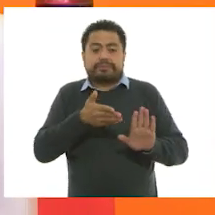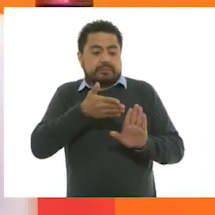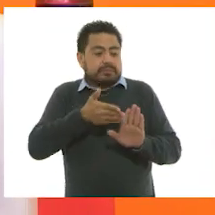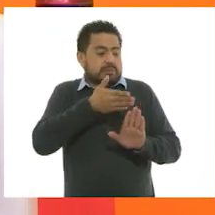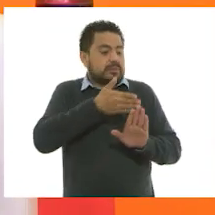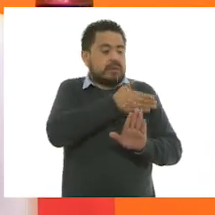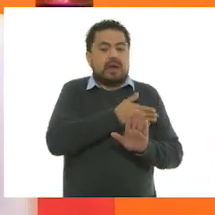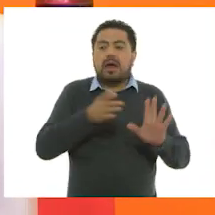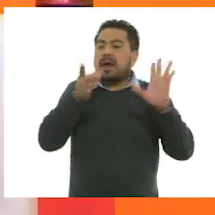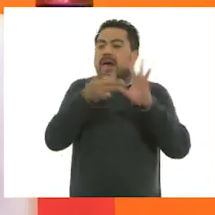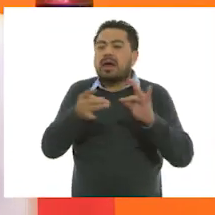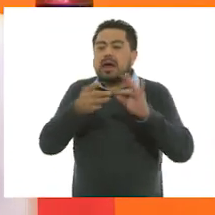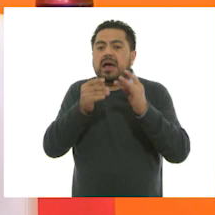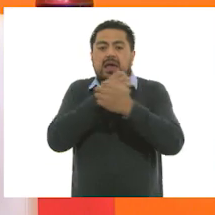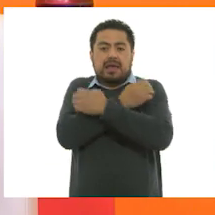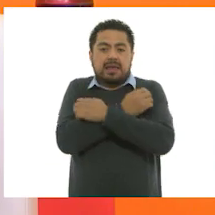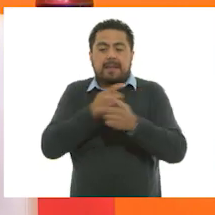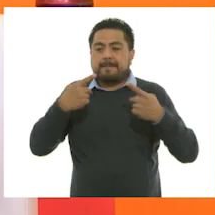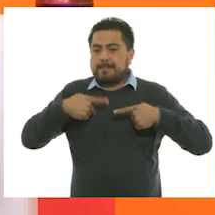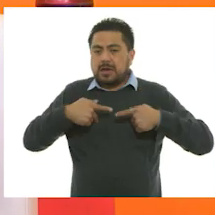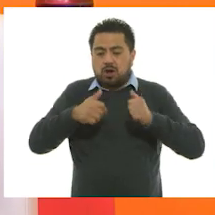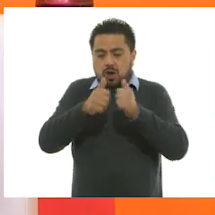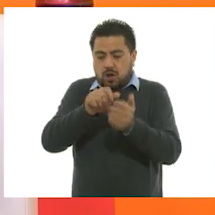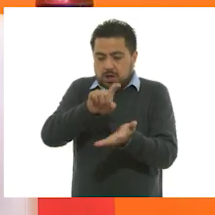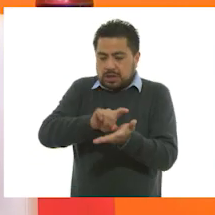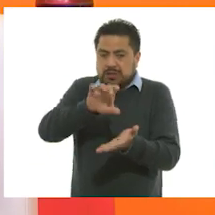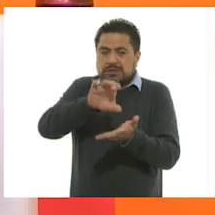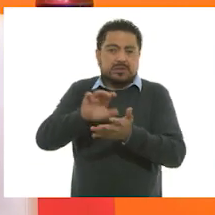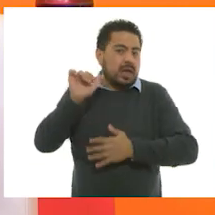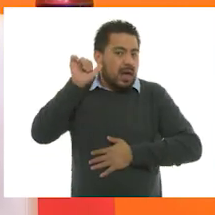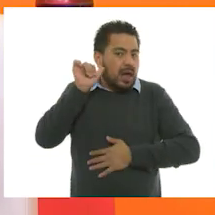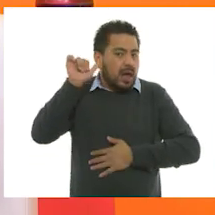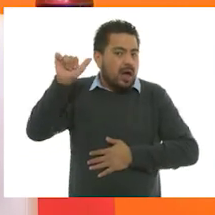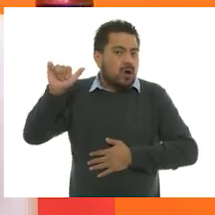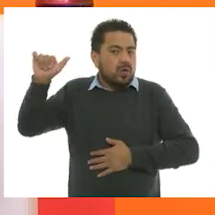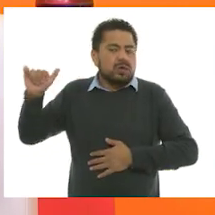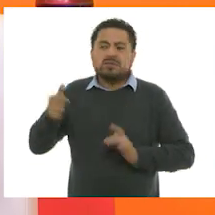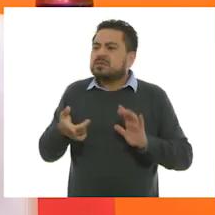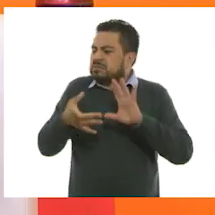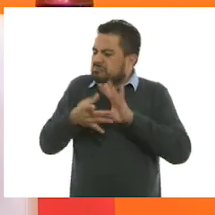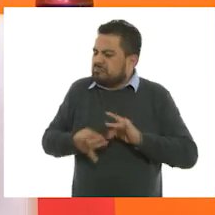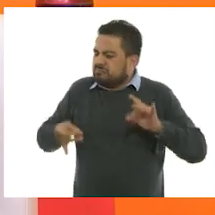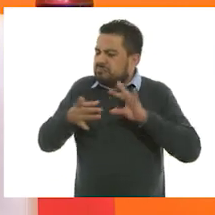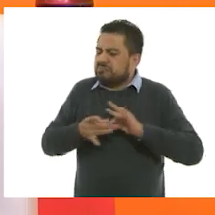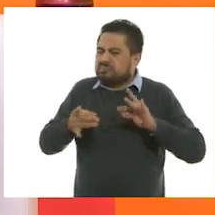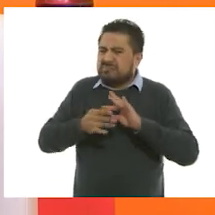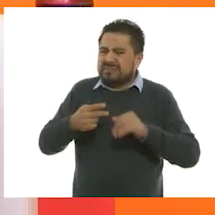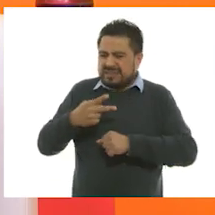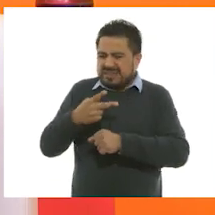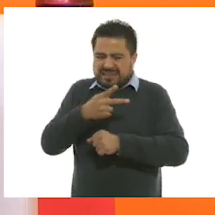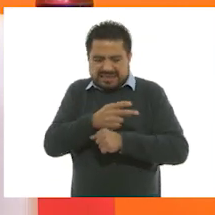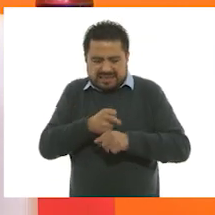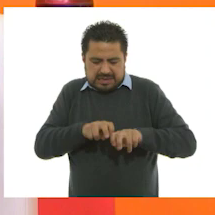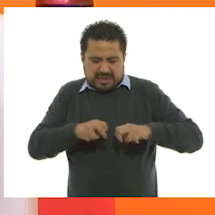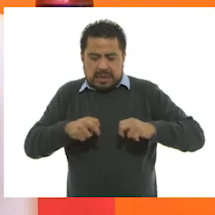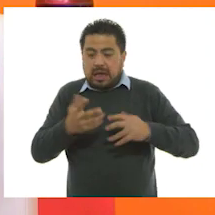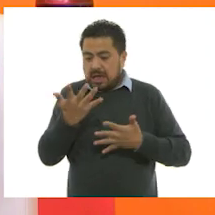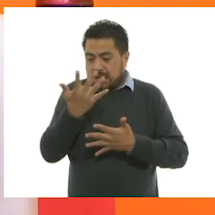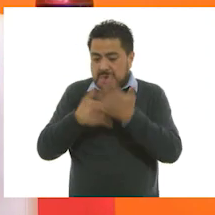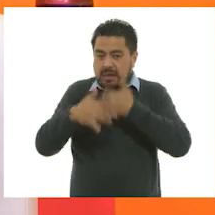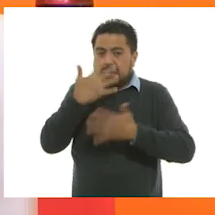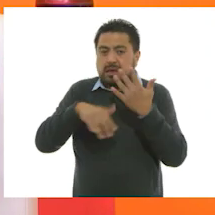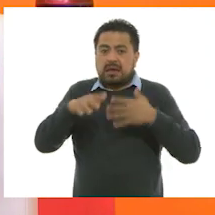cuando hablamos sobre la educación de las personas con discapacidad auditiva, nos explicaron nuestras invitadas que la lengua de señas